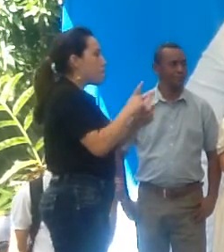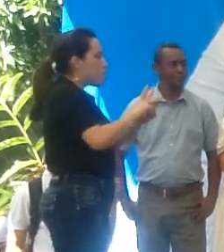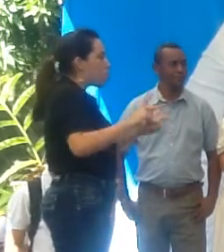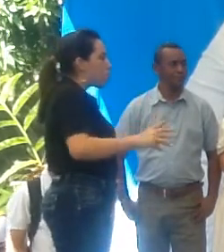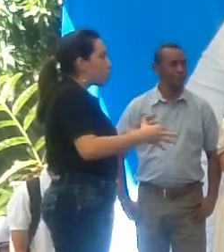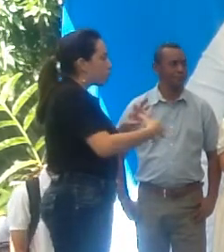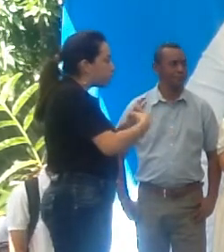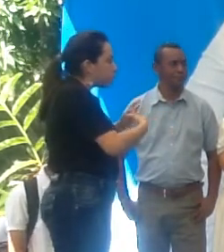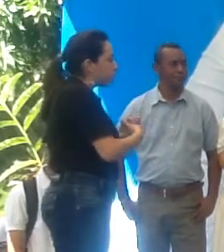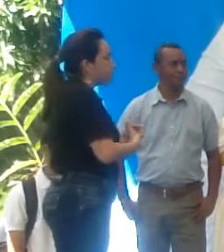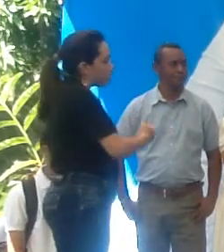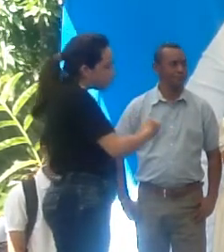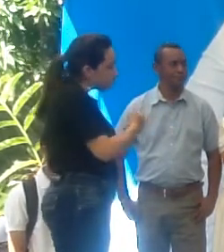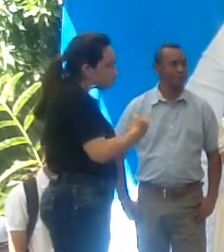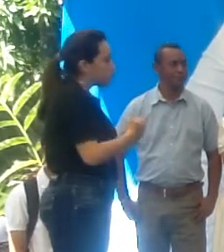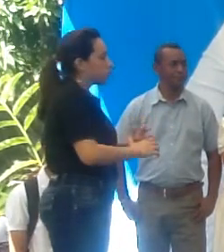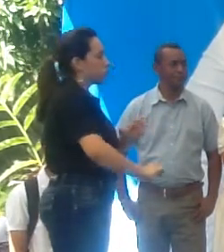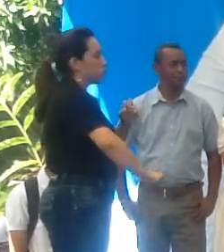magdalenenses.